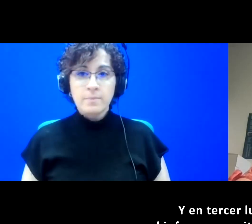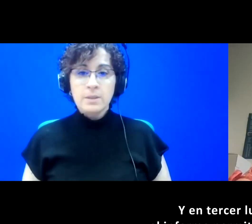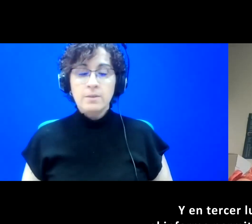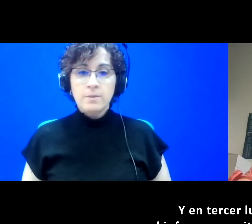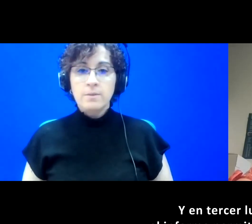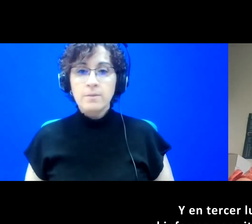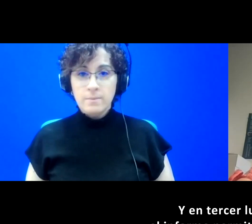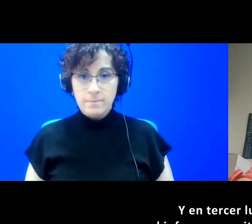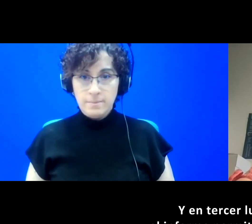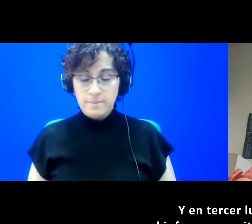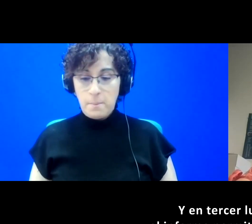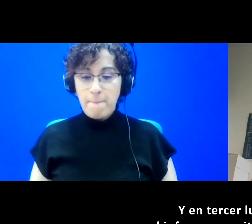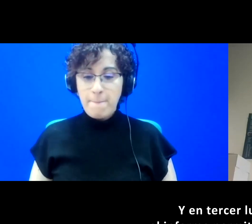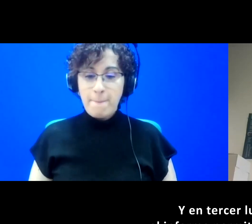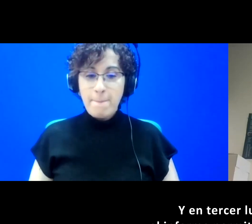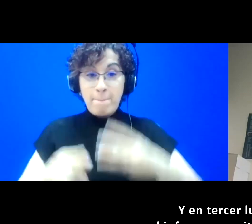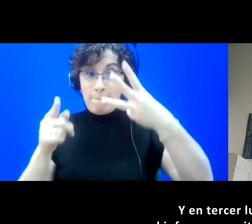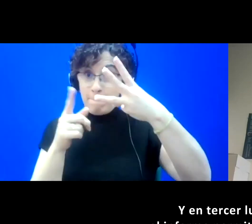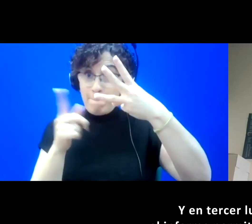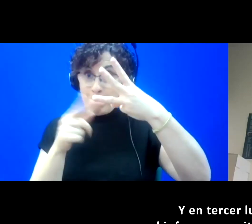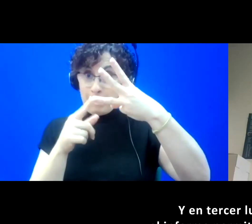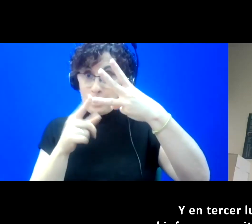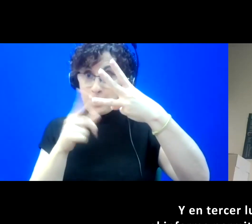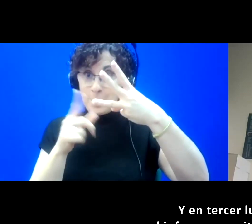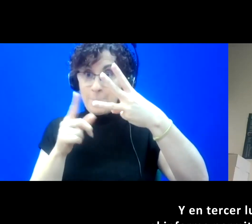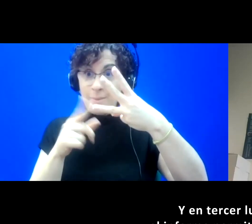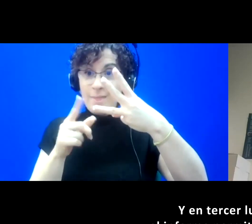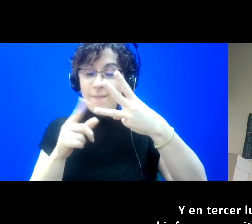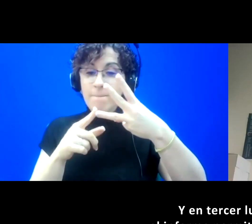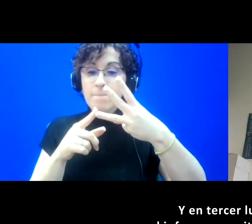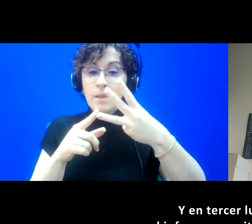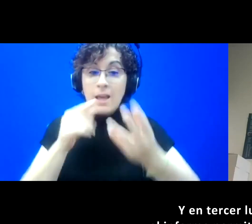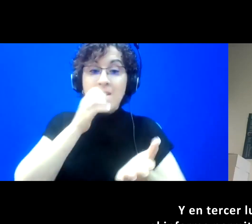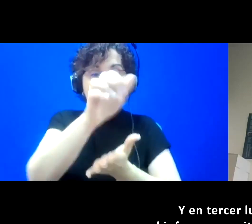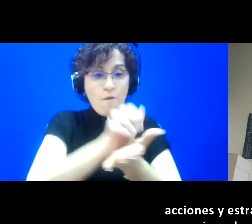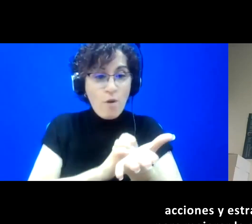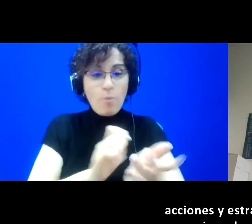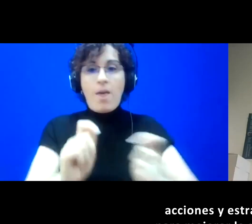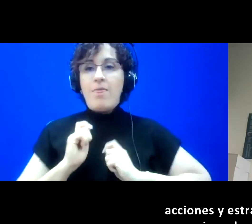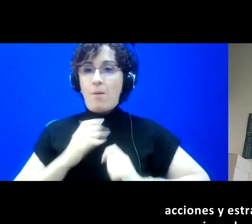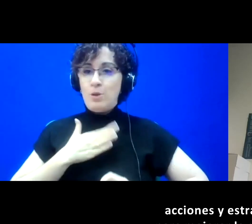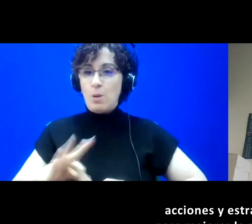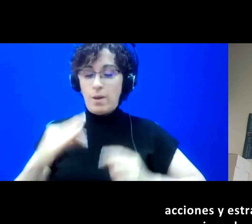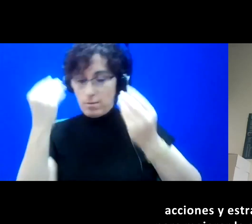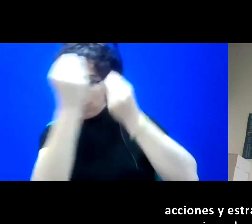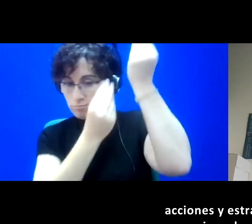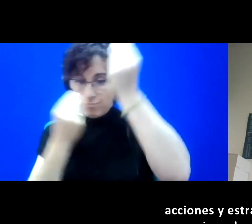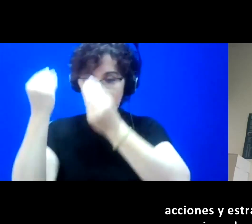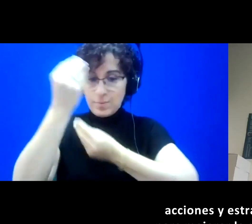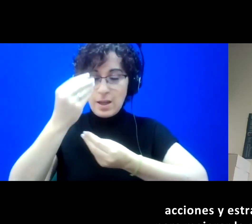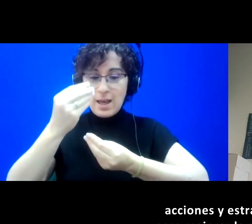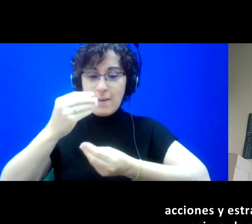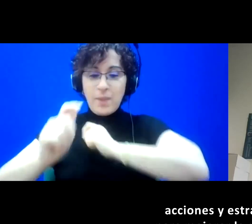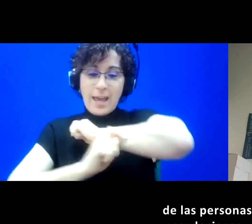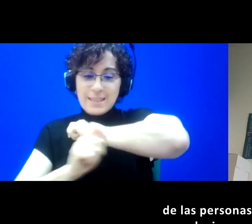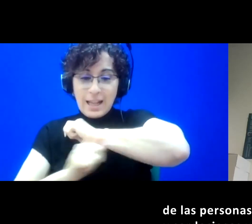Y en tercer lugar, el informe permite planear acciones y estrategias para mejorar la situación